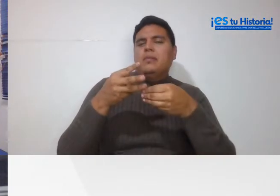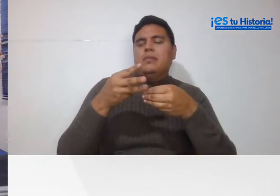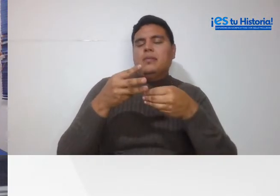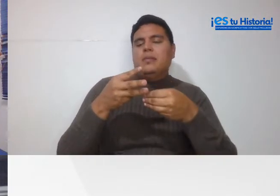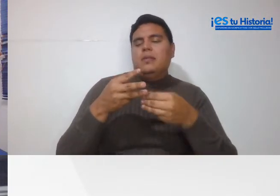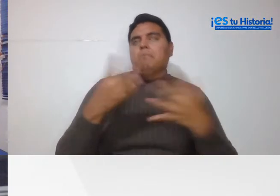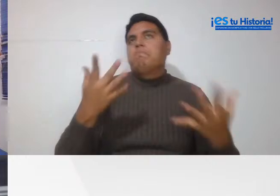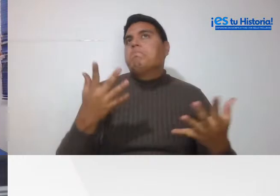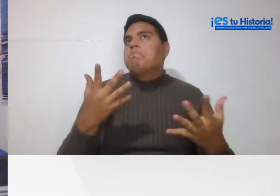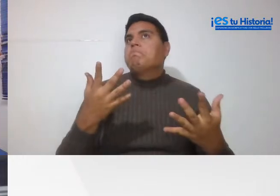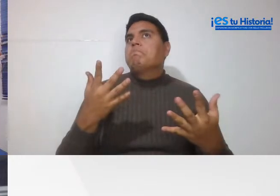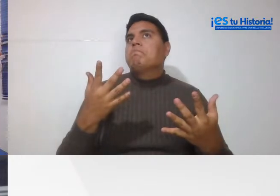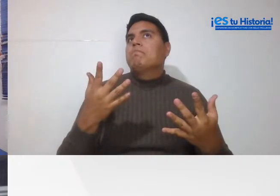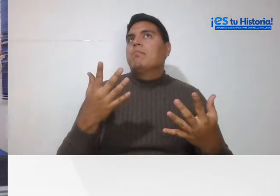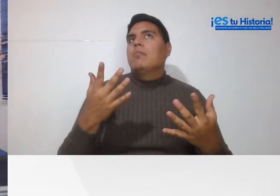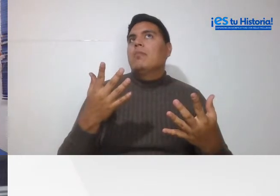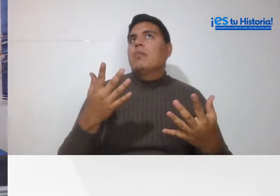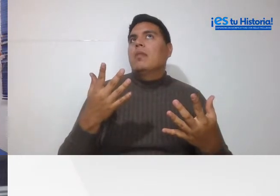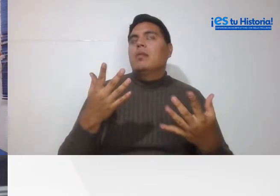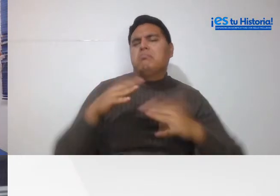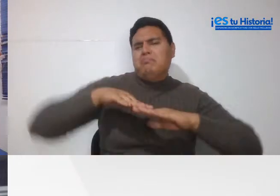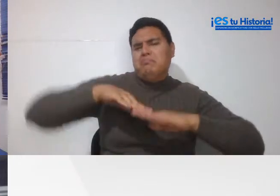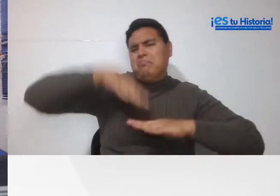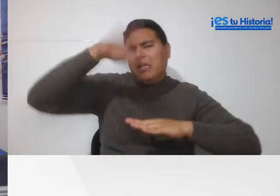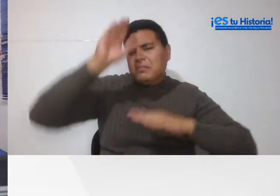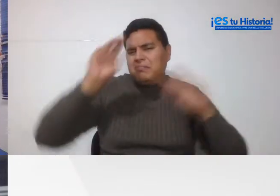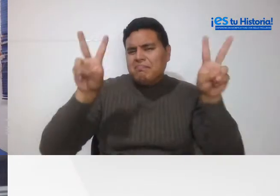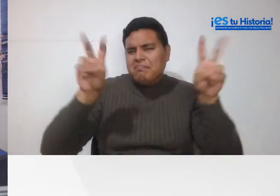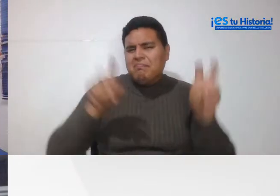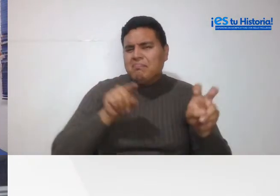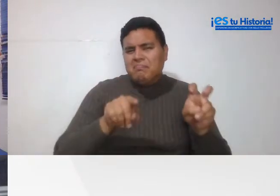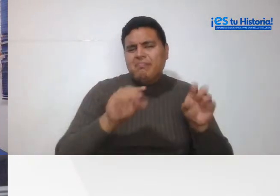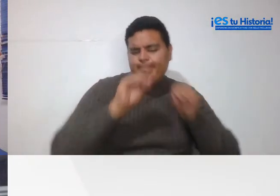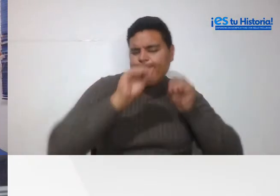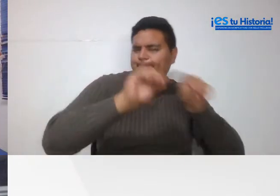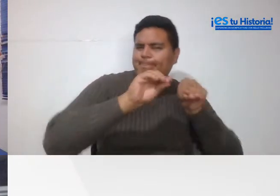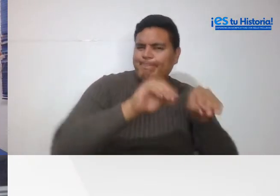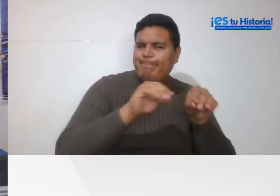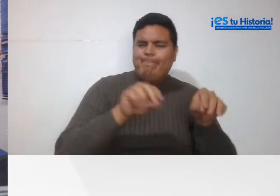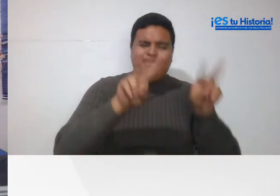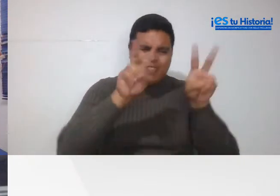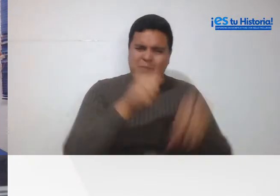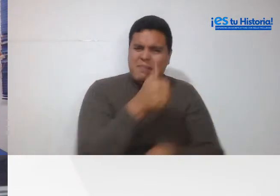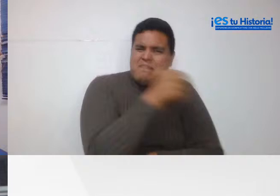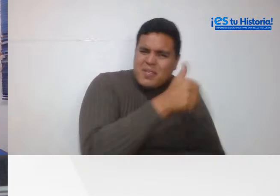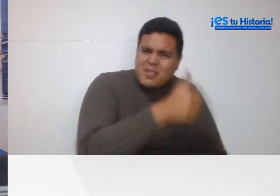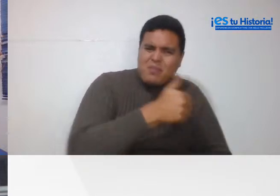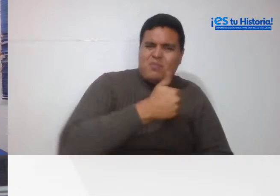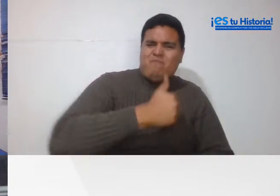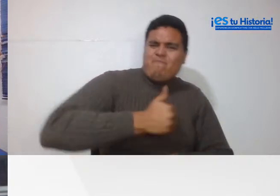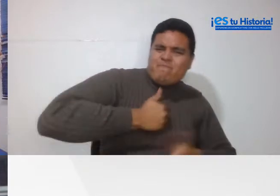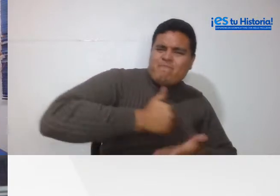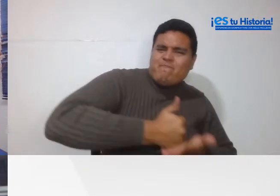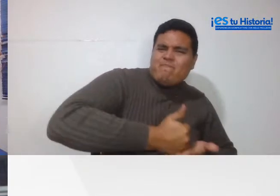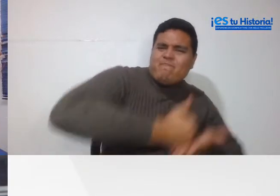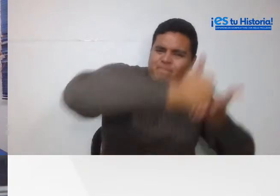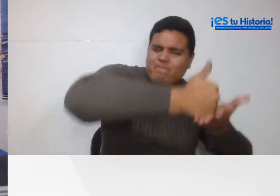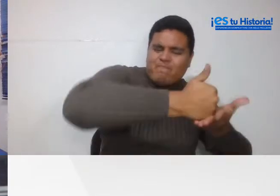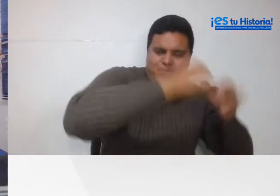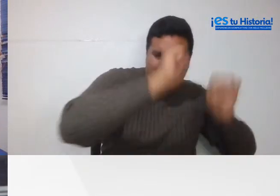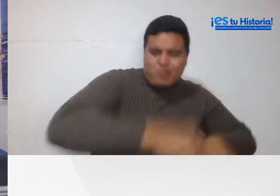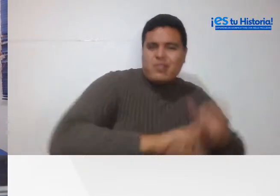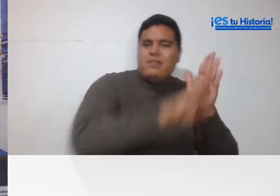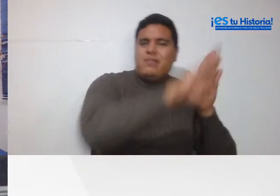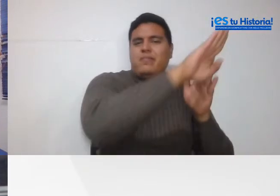No, pues más que todo es salir adelante, que él puede. ¿Qué opina usted de